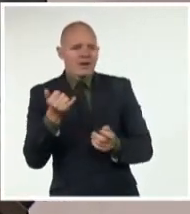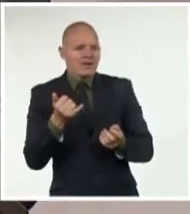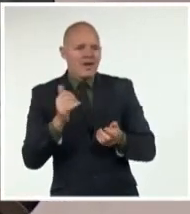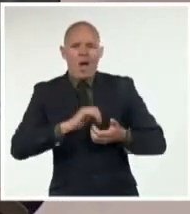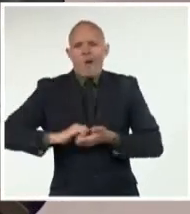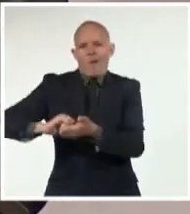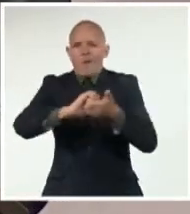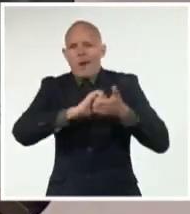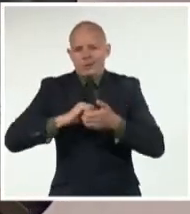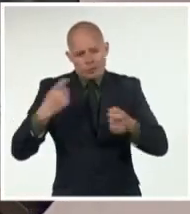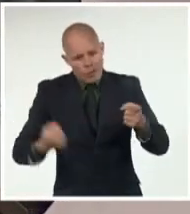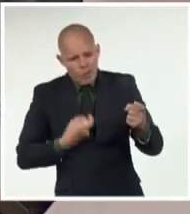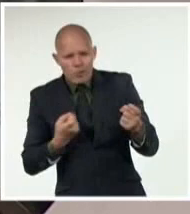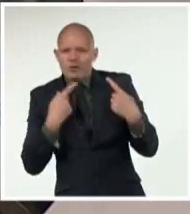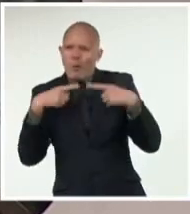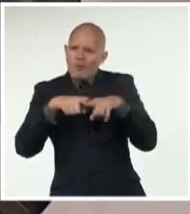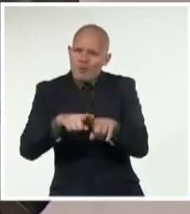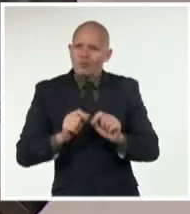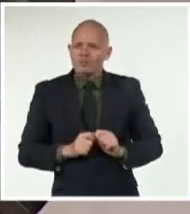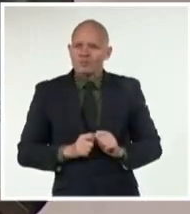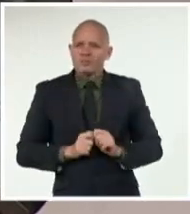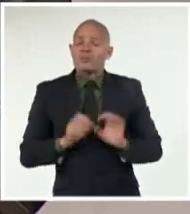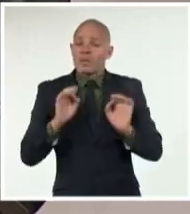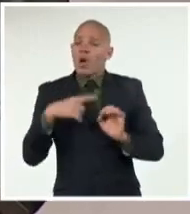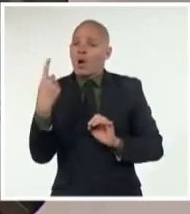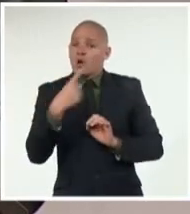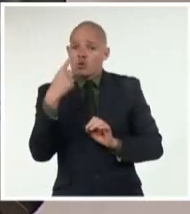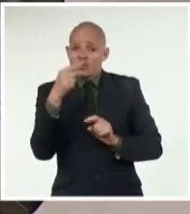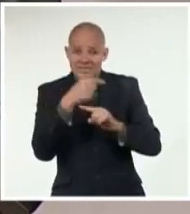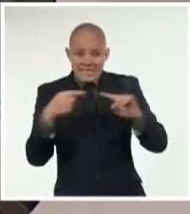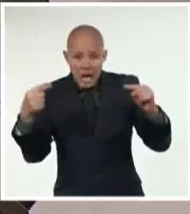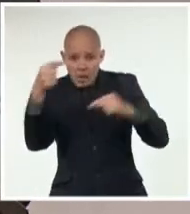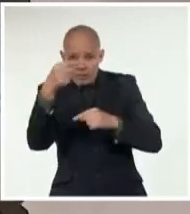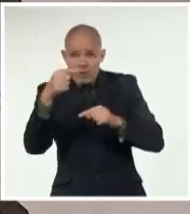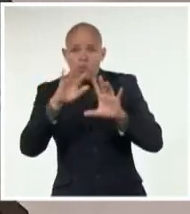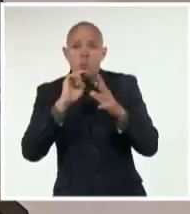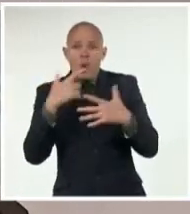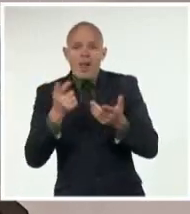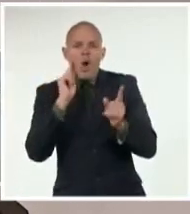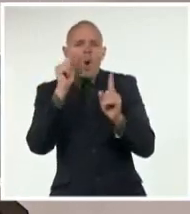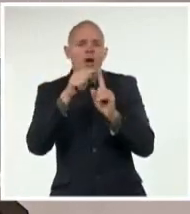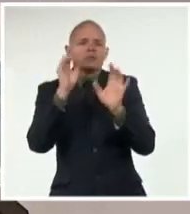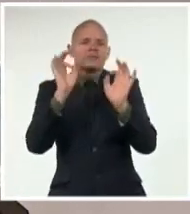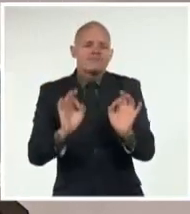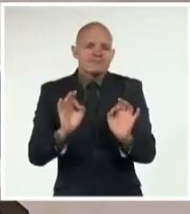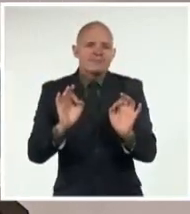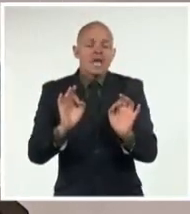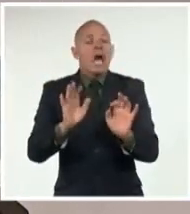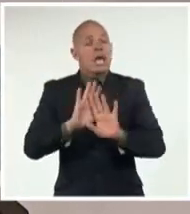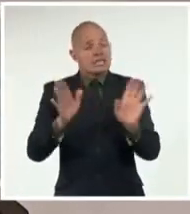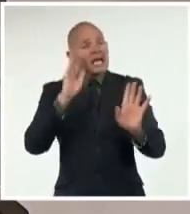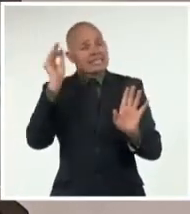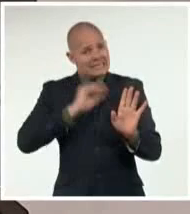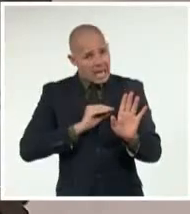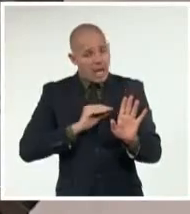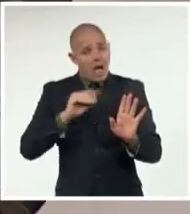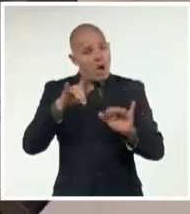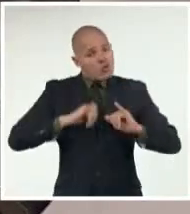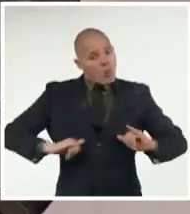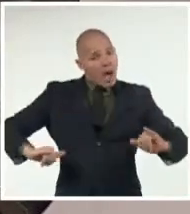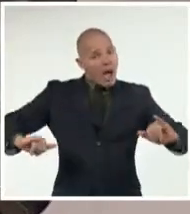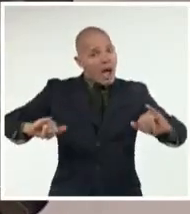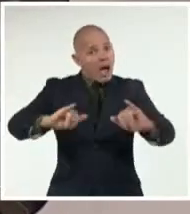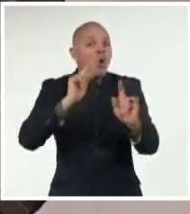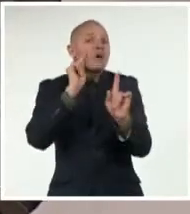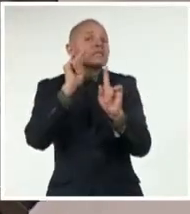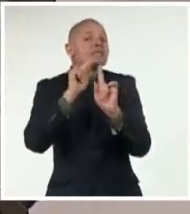objetivos estratégicos que compartimos a la vez que reconocemos la fortaleza que entraña lo diverso. Apreciemos